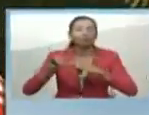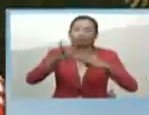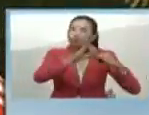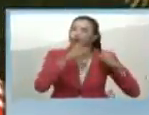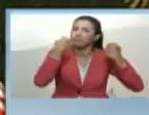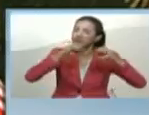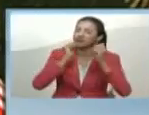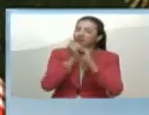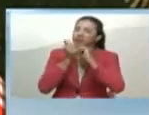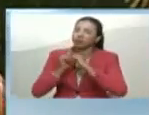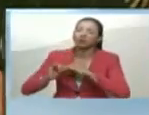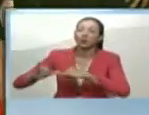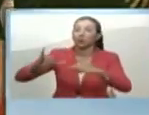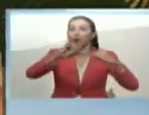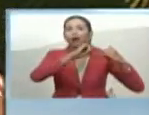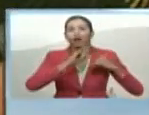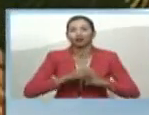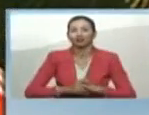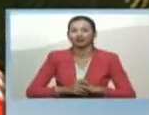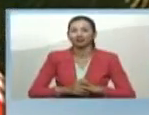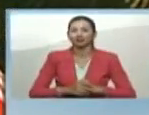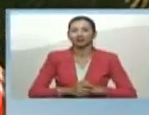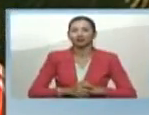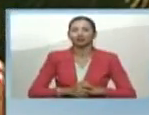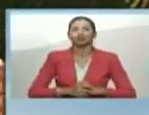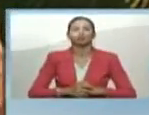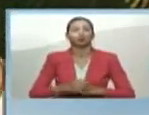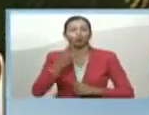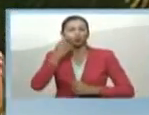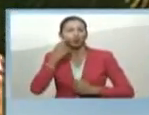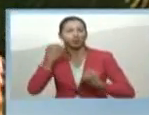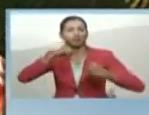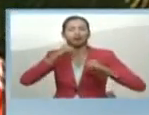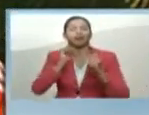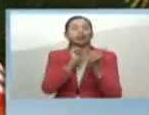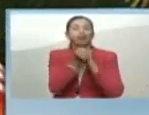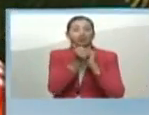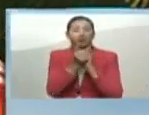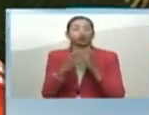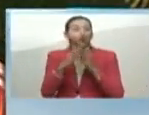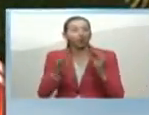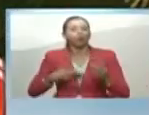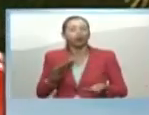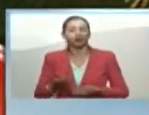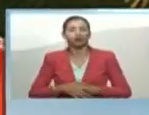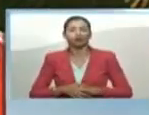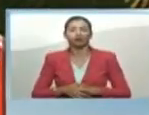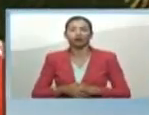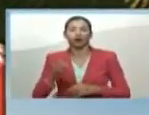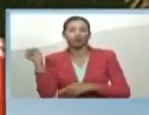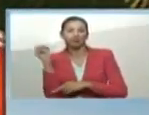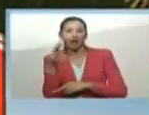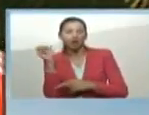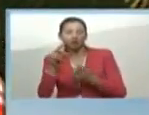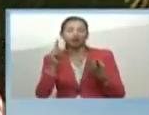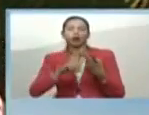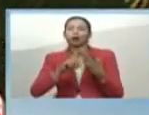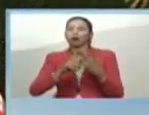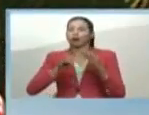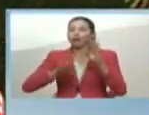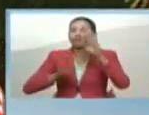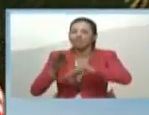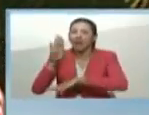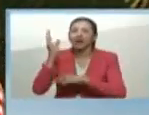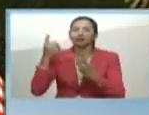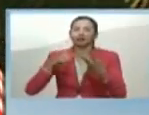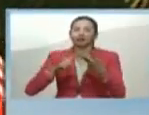ejercicio físico Que todos tengan una cultura física que todos puedan estar allí desde peloti goma hasta el basquet todos los deportes